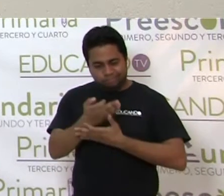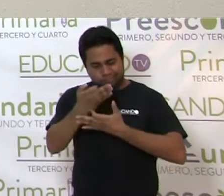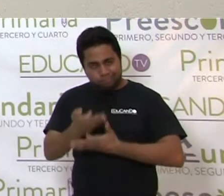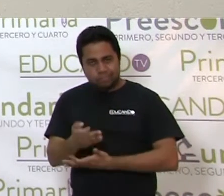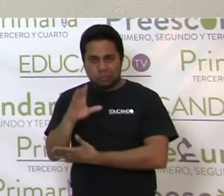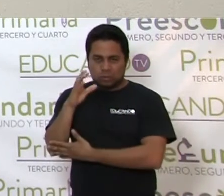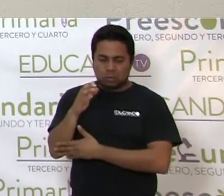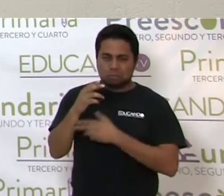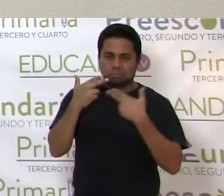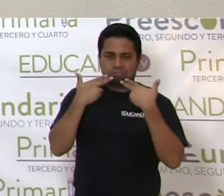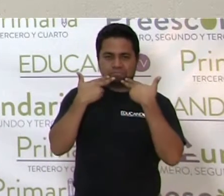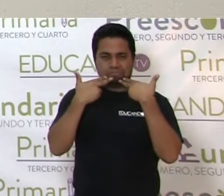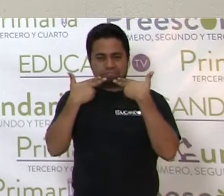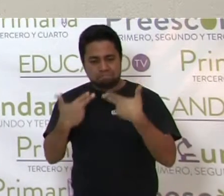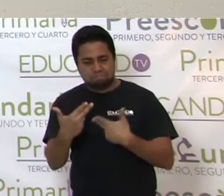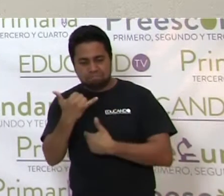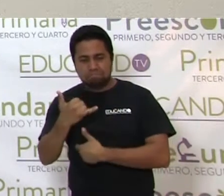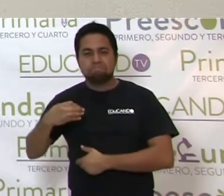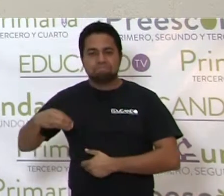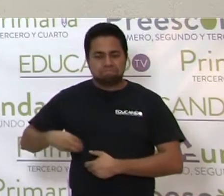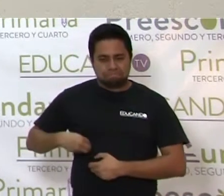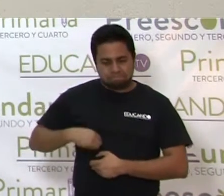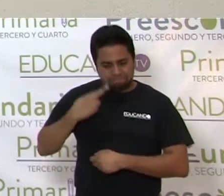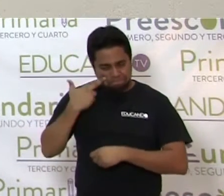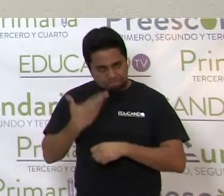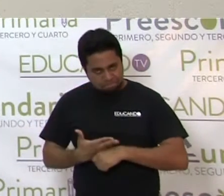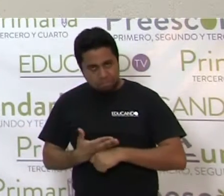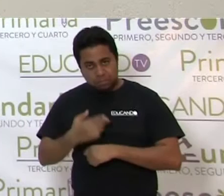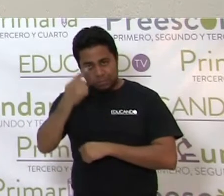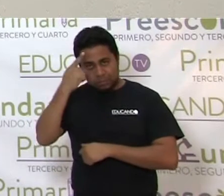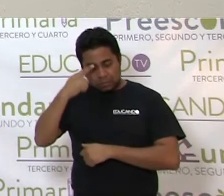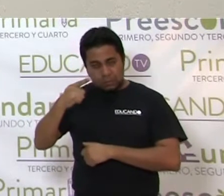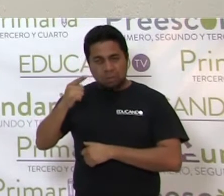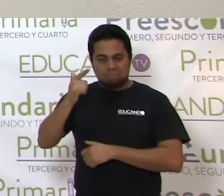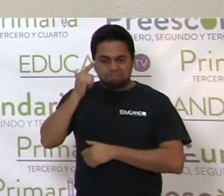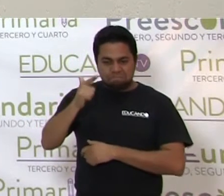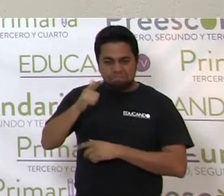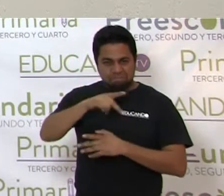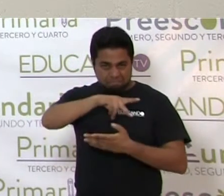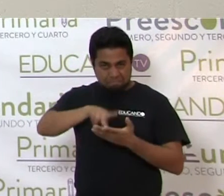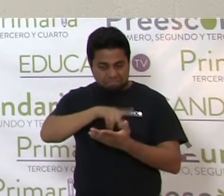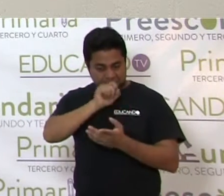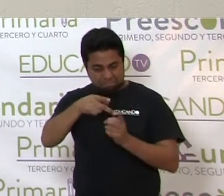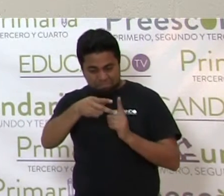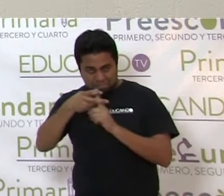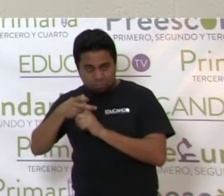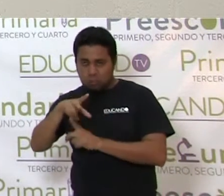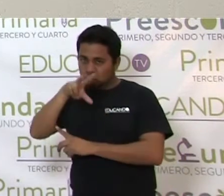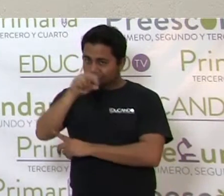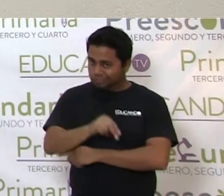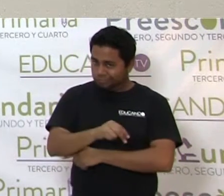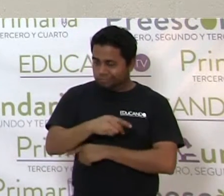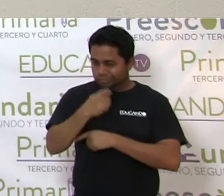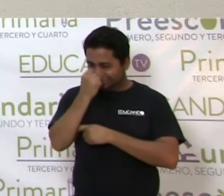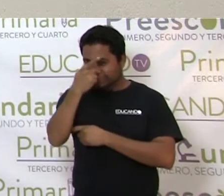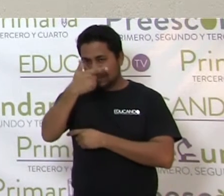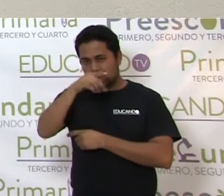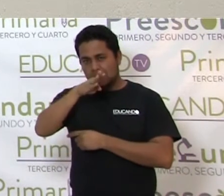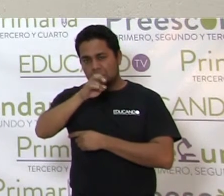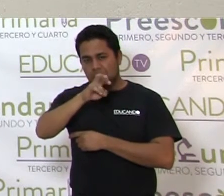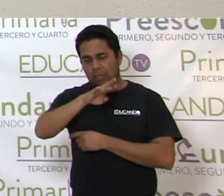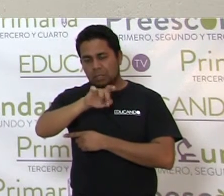inocentes y culpables, con la esperanza de que nunca más suceda este libro. Gabriel García